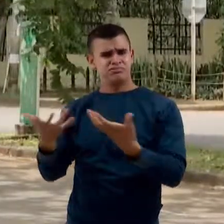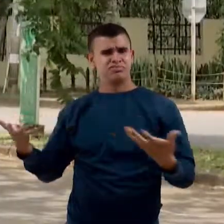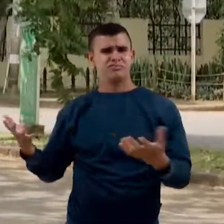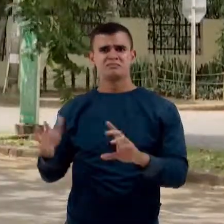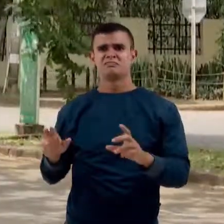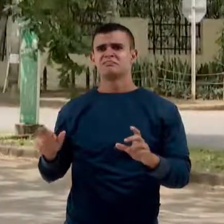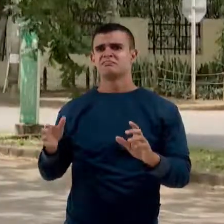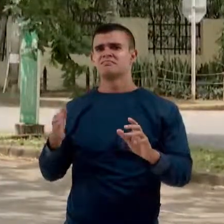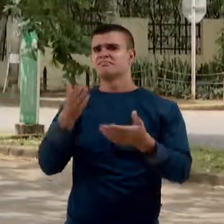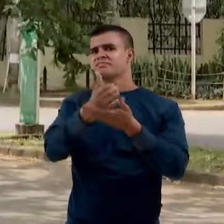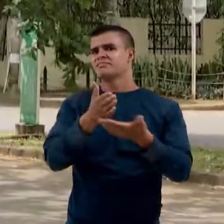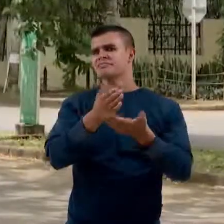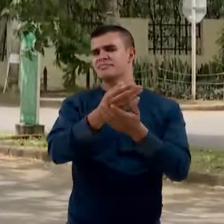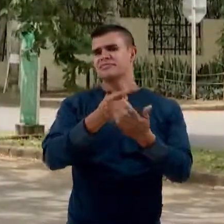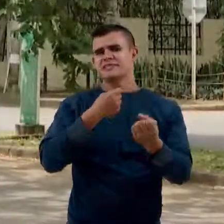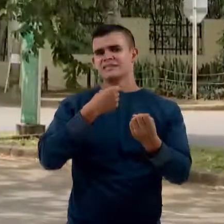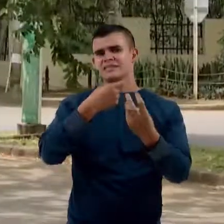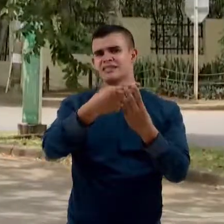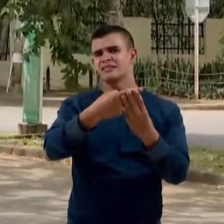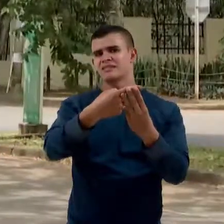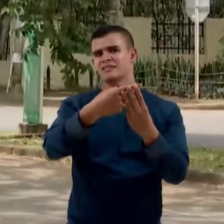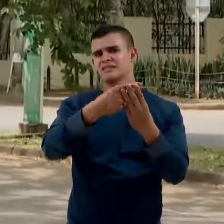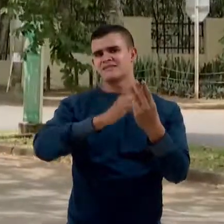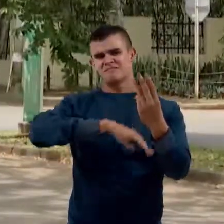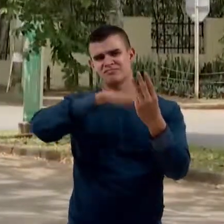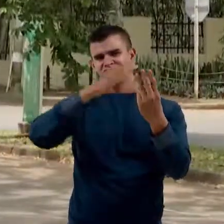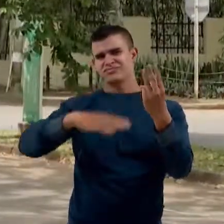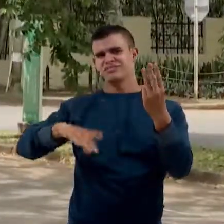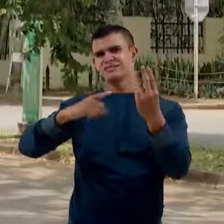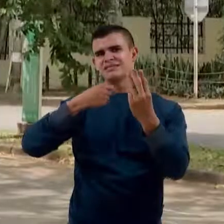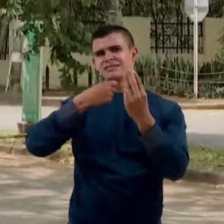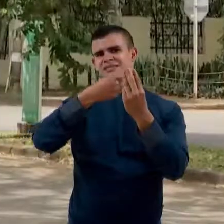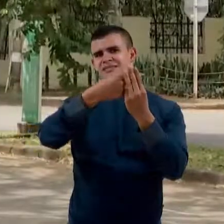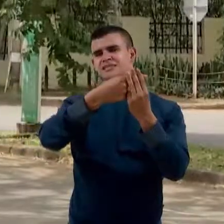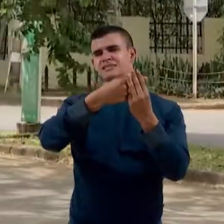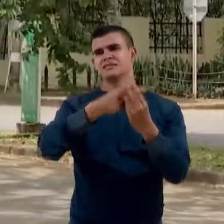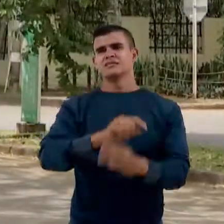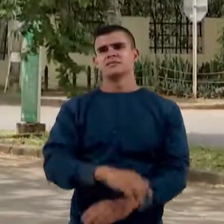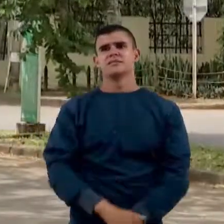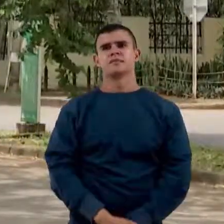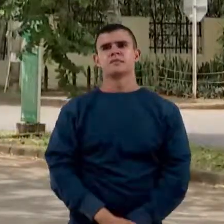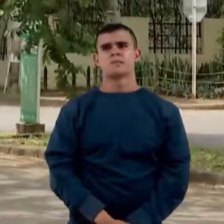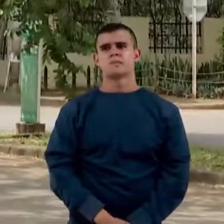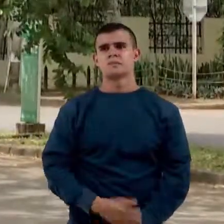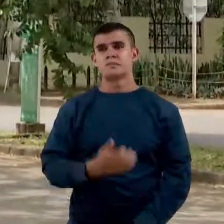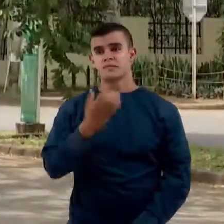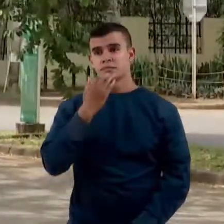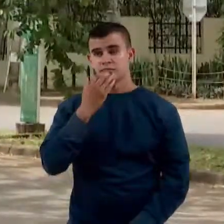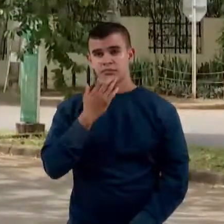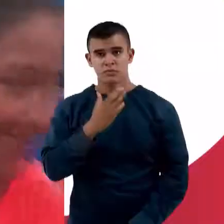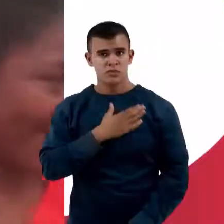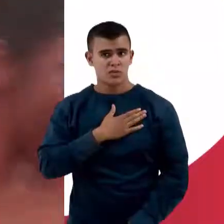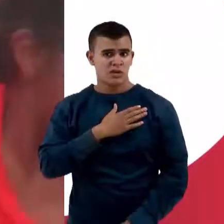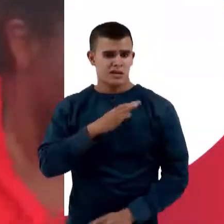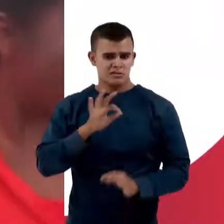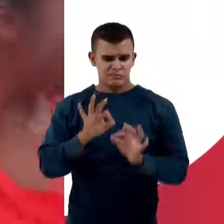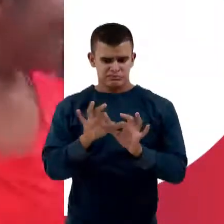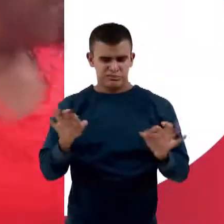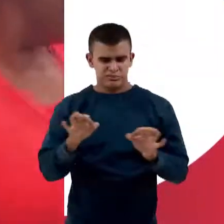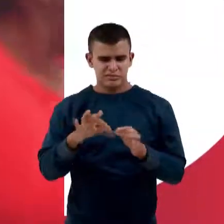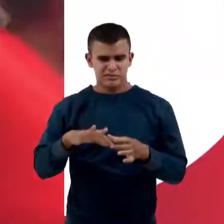cerros tenemos la cultura de que si llevamos algún empaque de alguna galleta o algún producto que